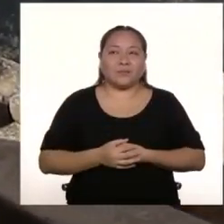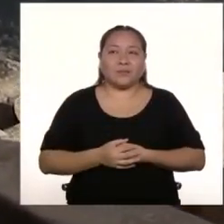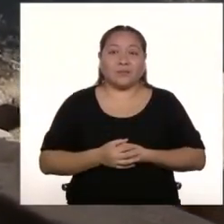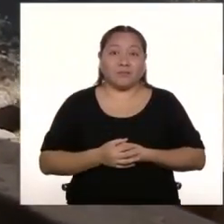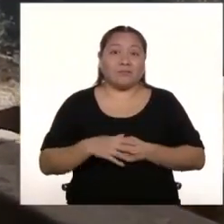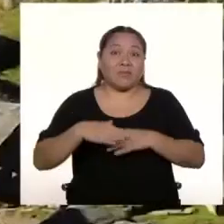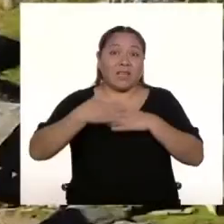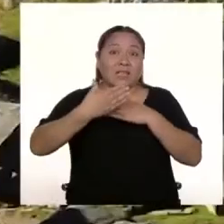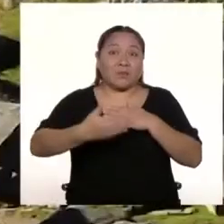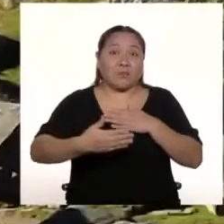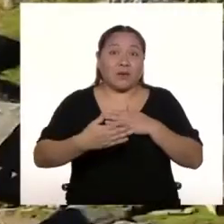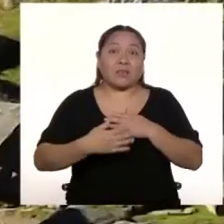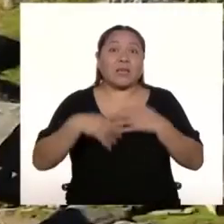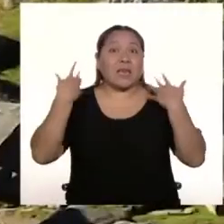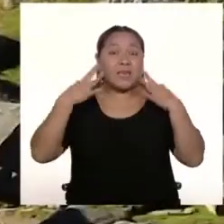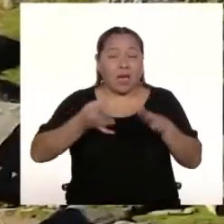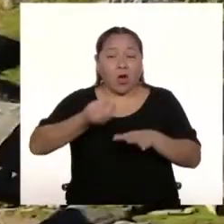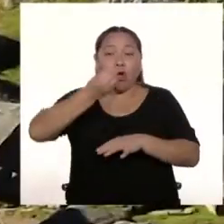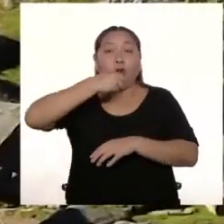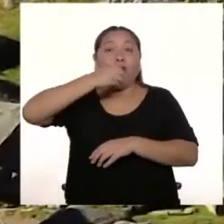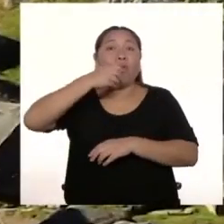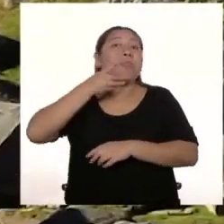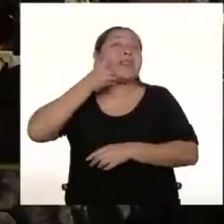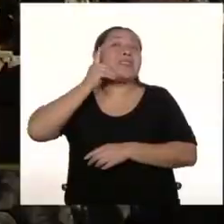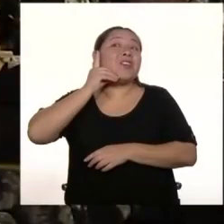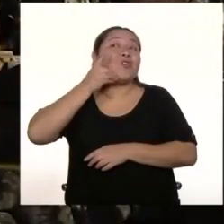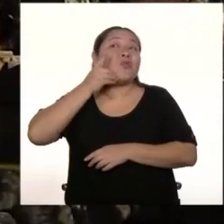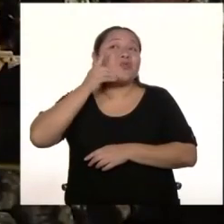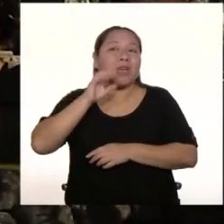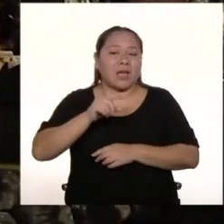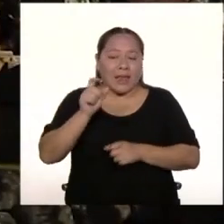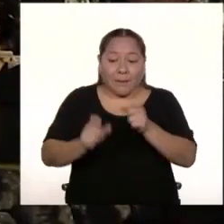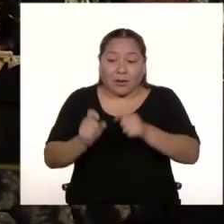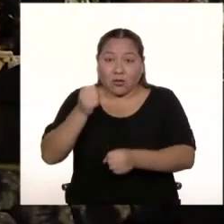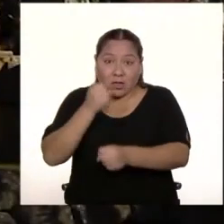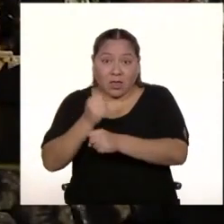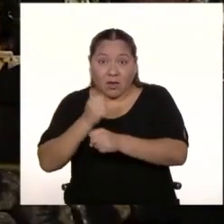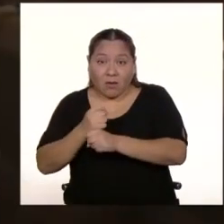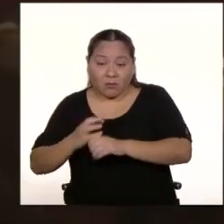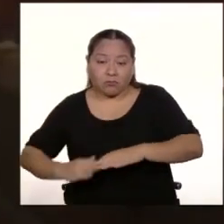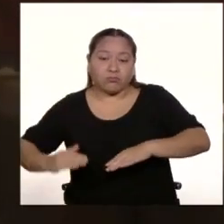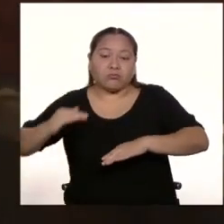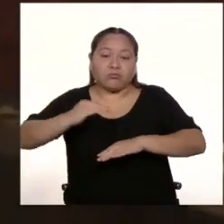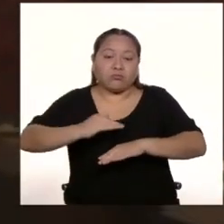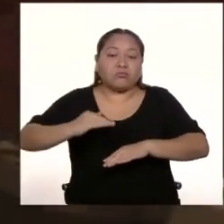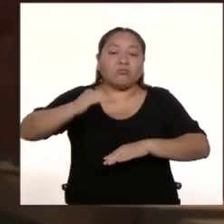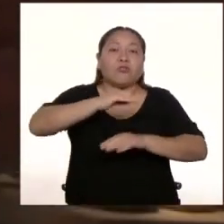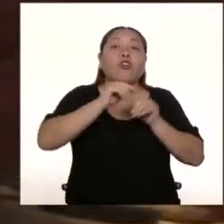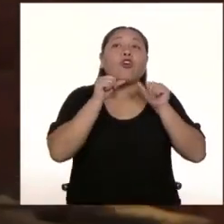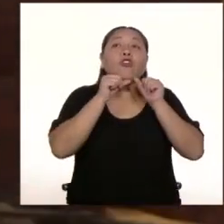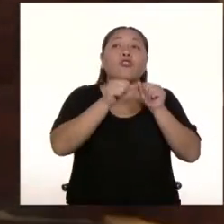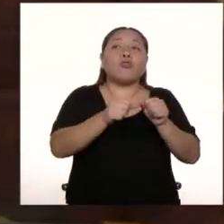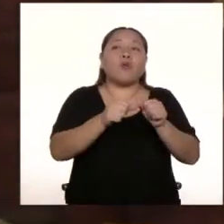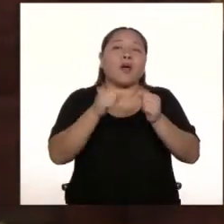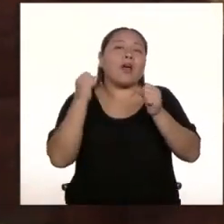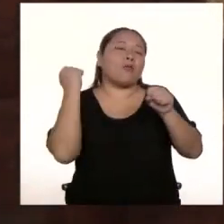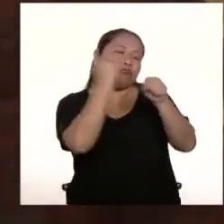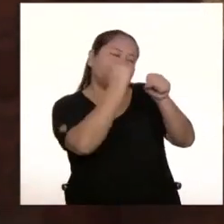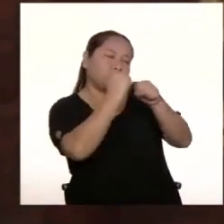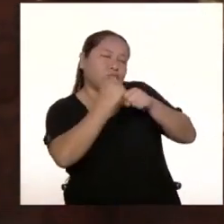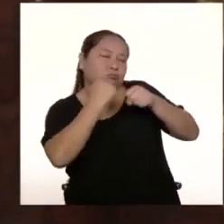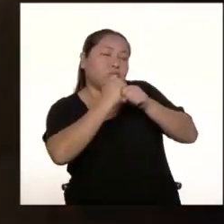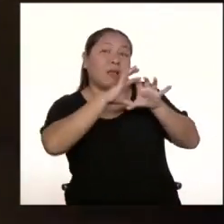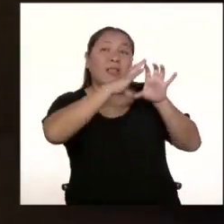Luego de tomar sus primeros alimentos, los obreros subían hasta la cantera para continuar su duro trabajo de cortar los bloques de